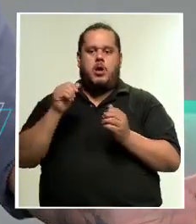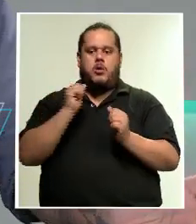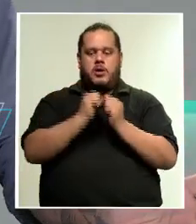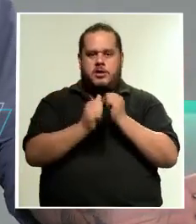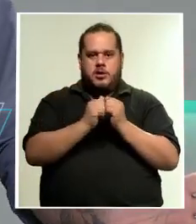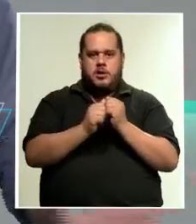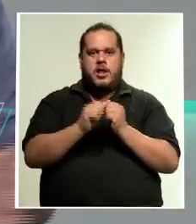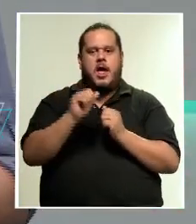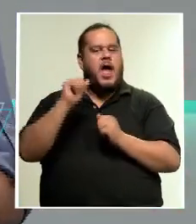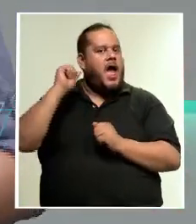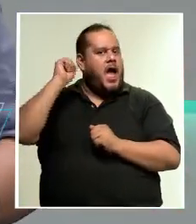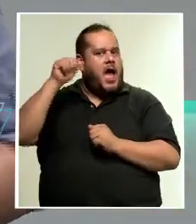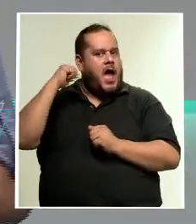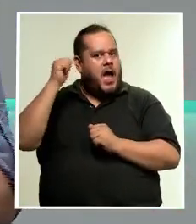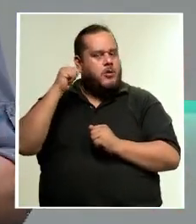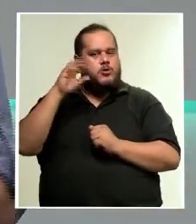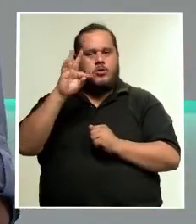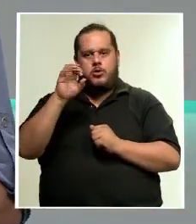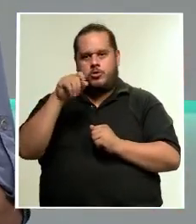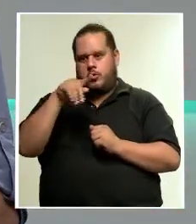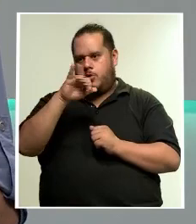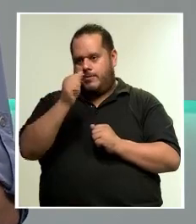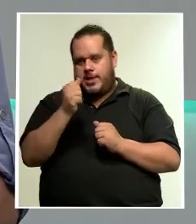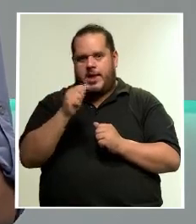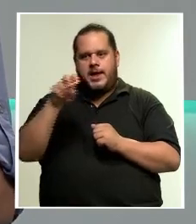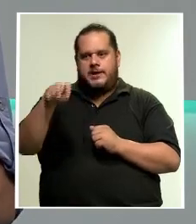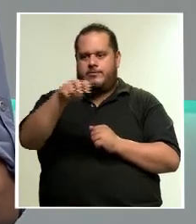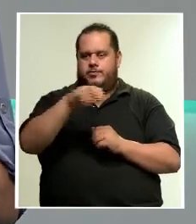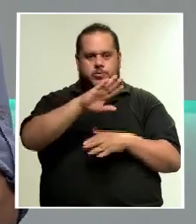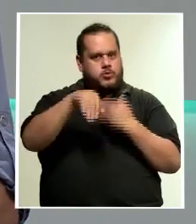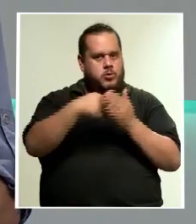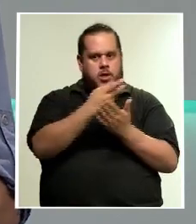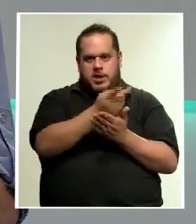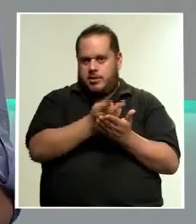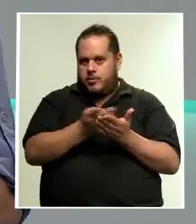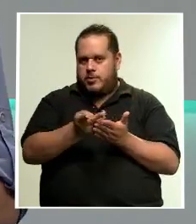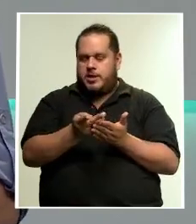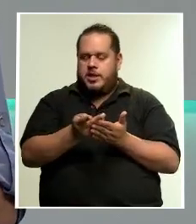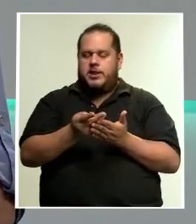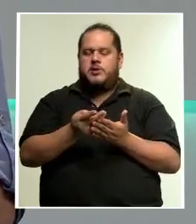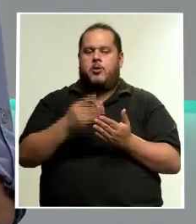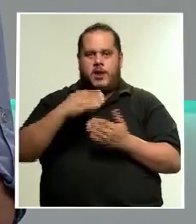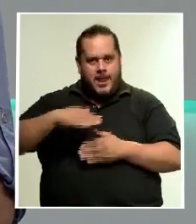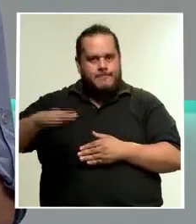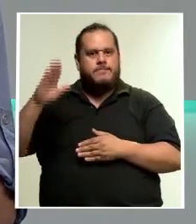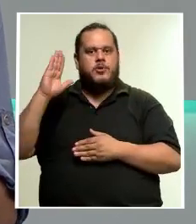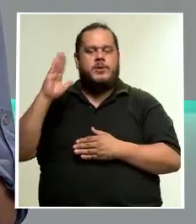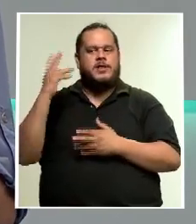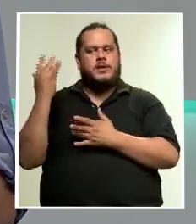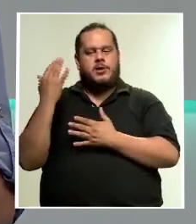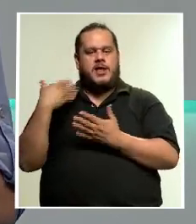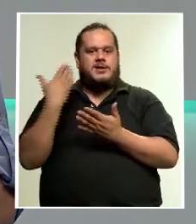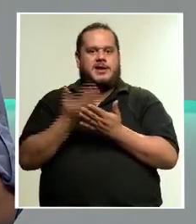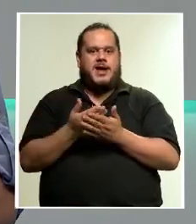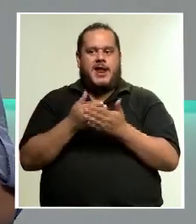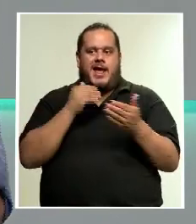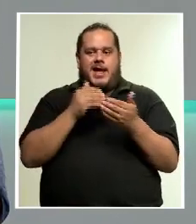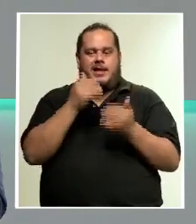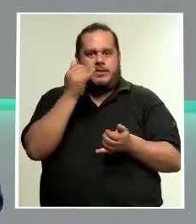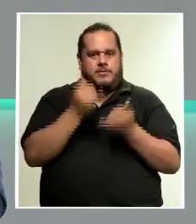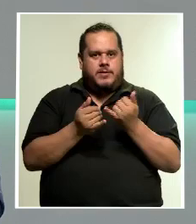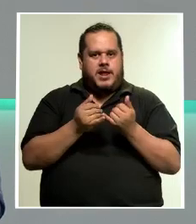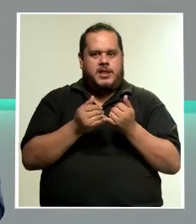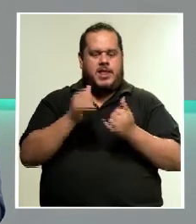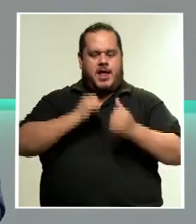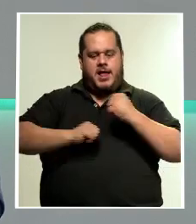de Audiotopía Bicentenario recorriendo todas las provincias con la promesa, con la esperanza de llegar ahora a las semifinales al